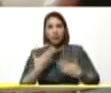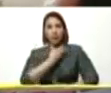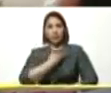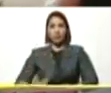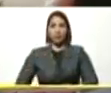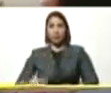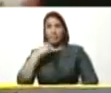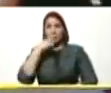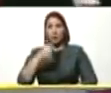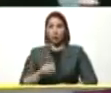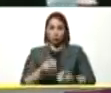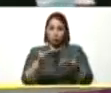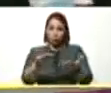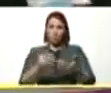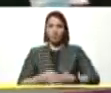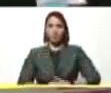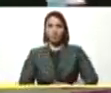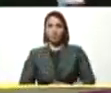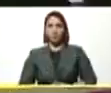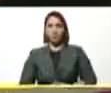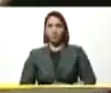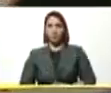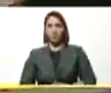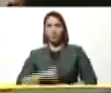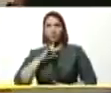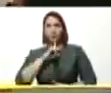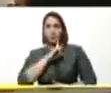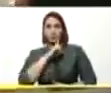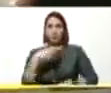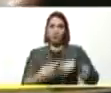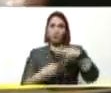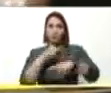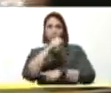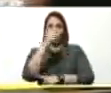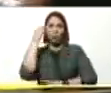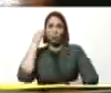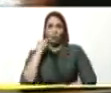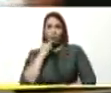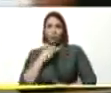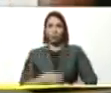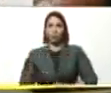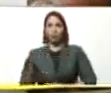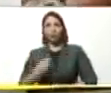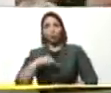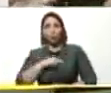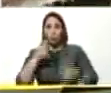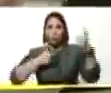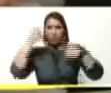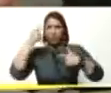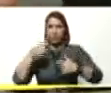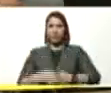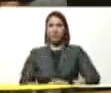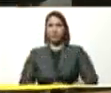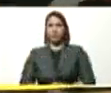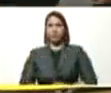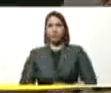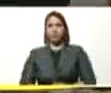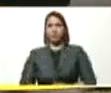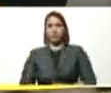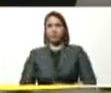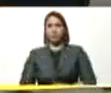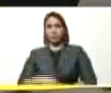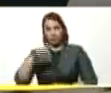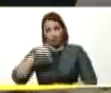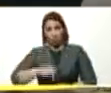Maduro. Reciban ustedes la llave, en nombre de la Revolución Bolivariana, de nuestro comandante supremo Hugo Chávez, y hoy